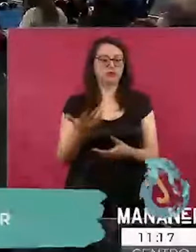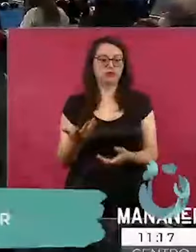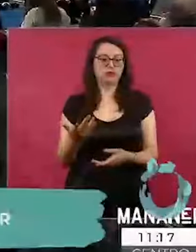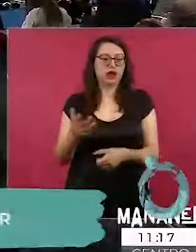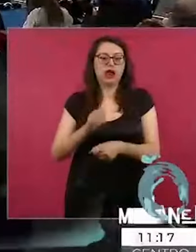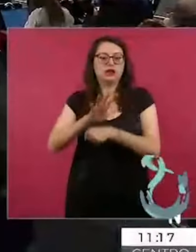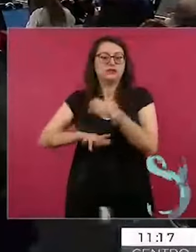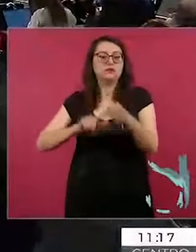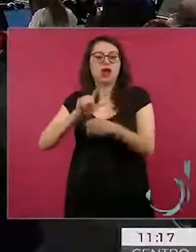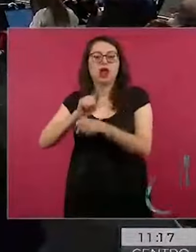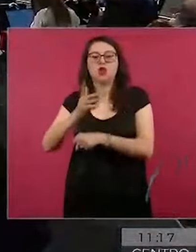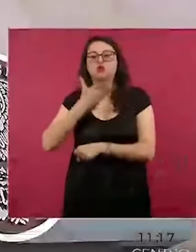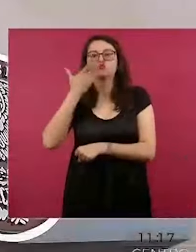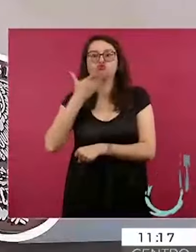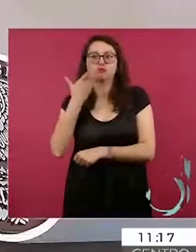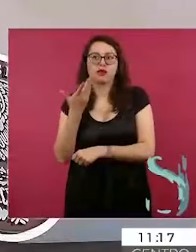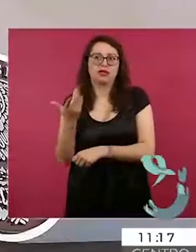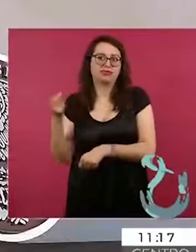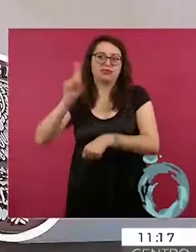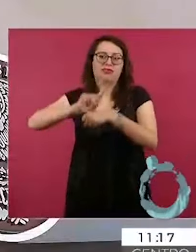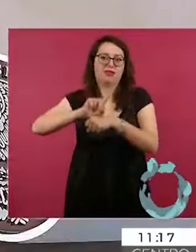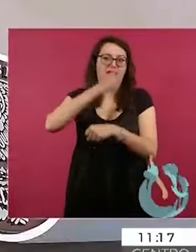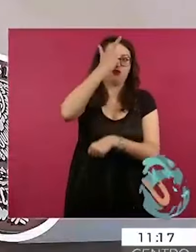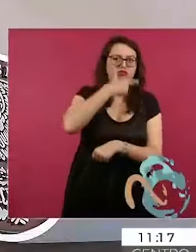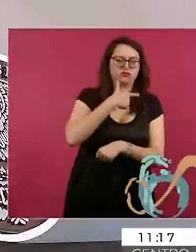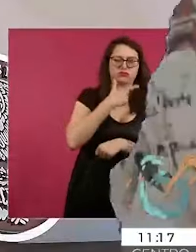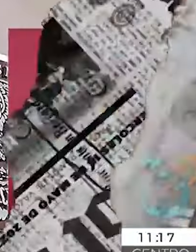a nosotros pero sin que esto implique una afectación de ese estilo